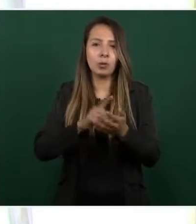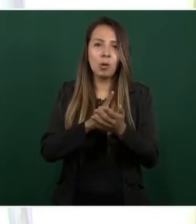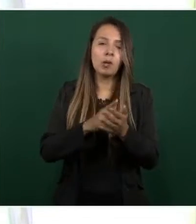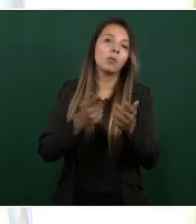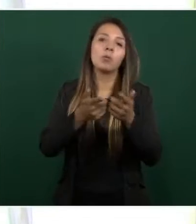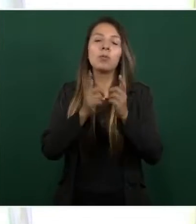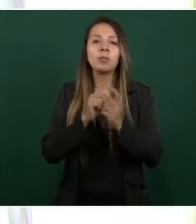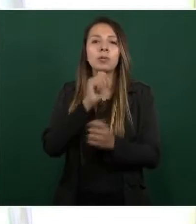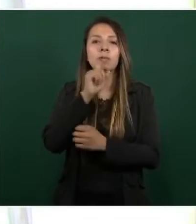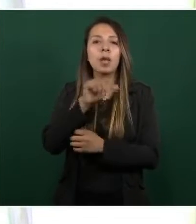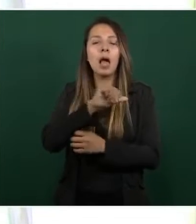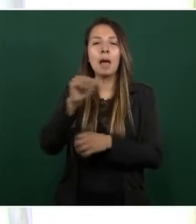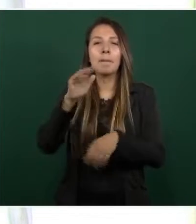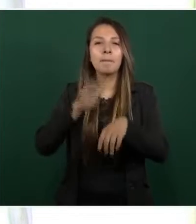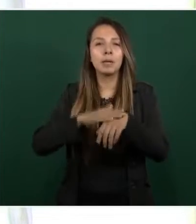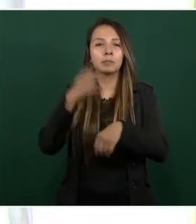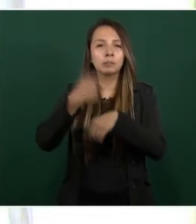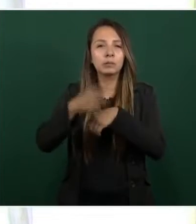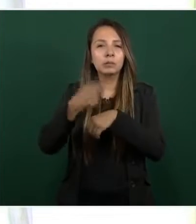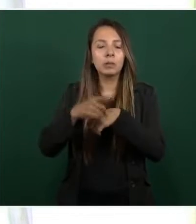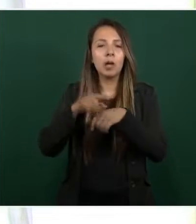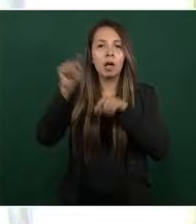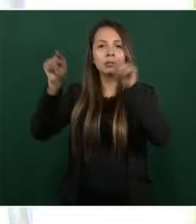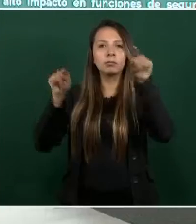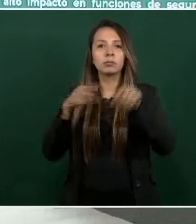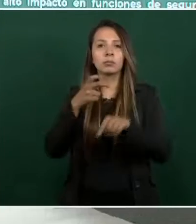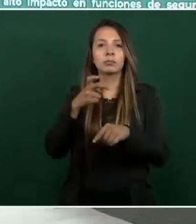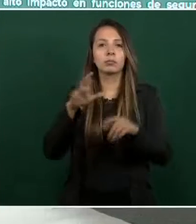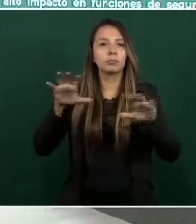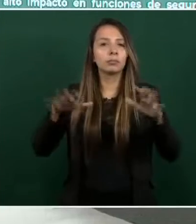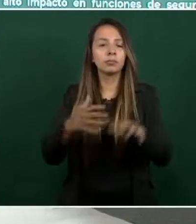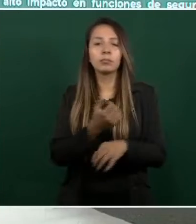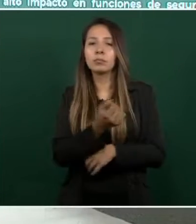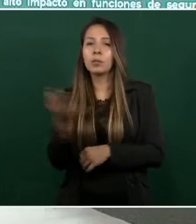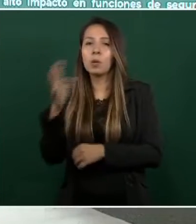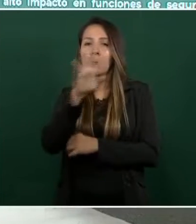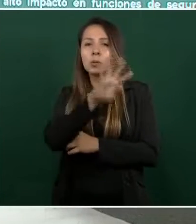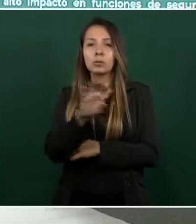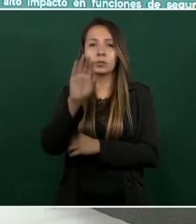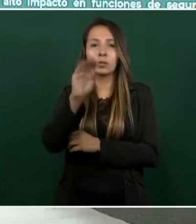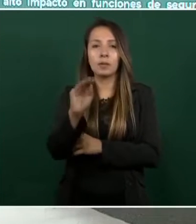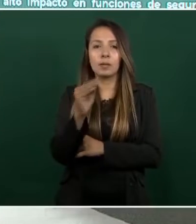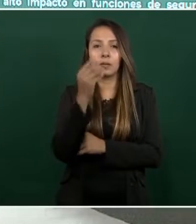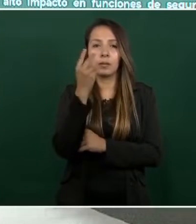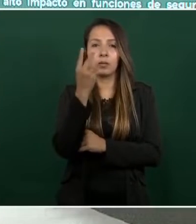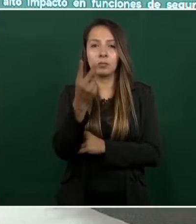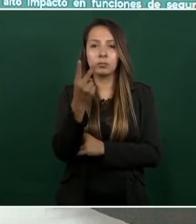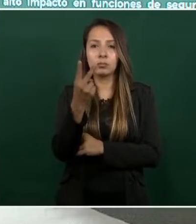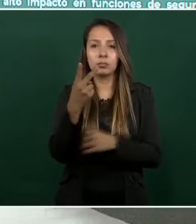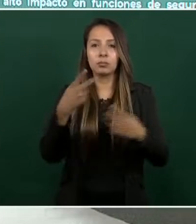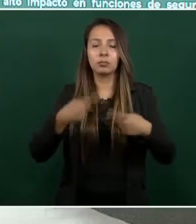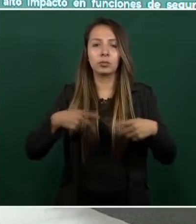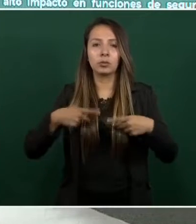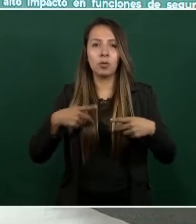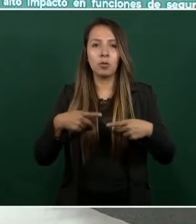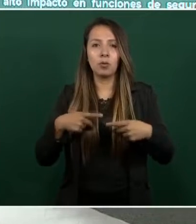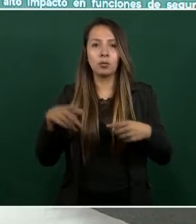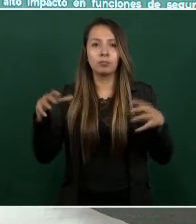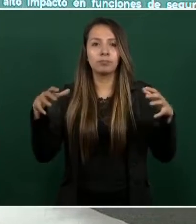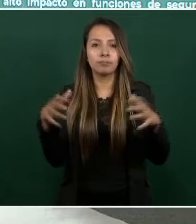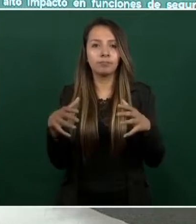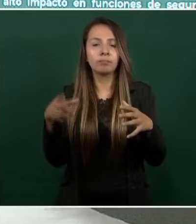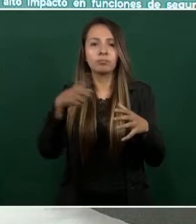de alta incidencia delictiva. Está integrada actualmente con 492 elementos que tienen un alto